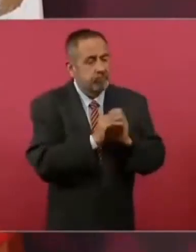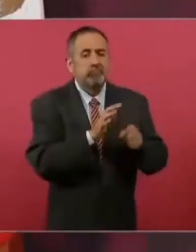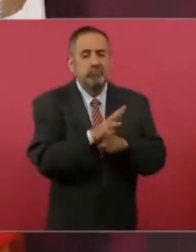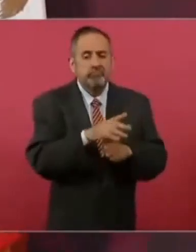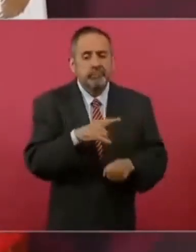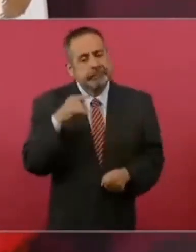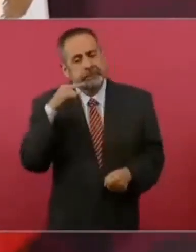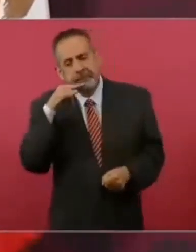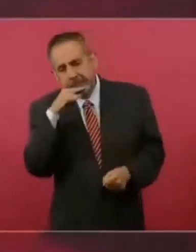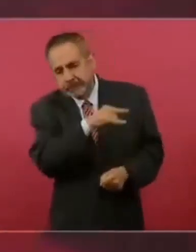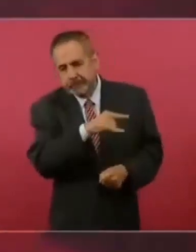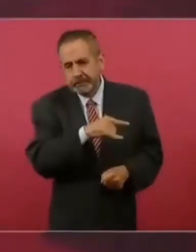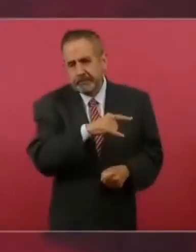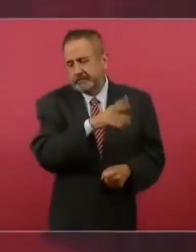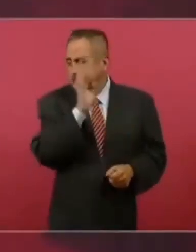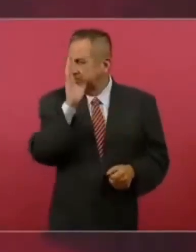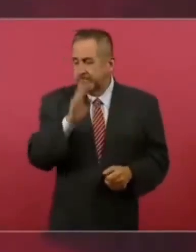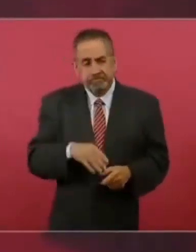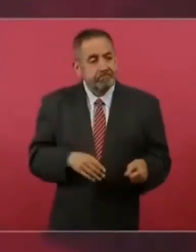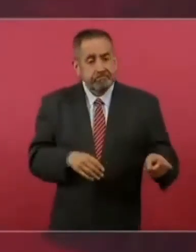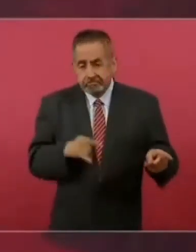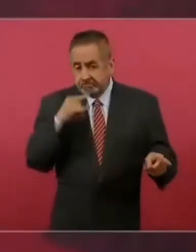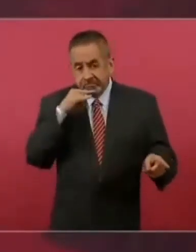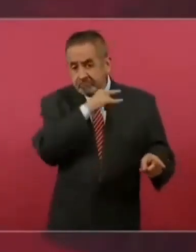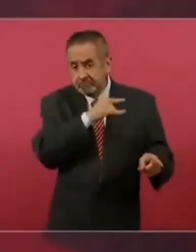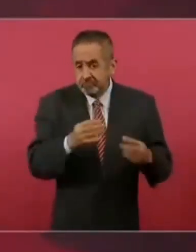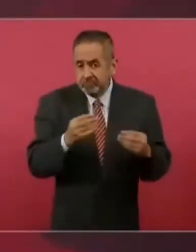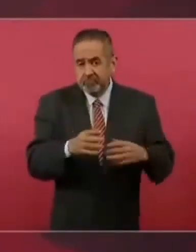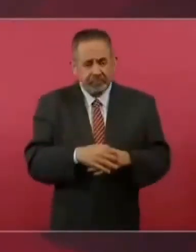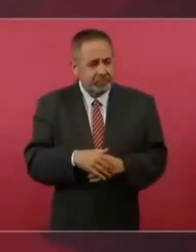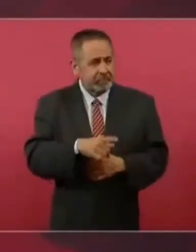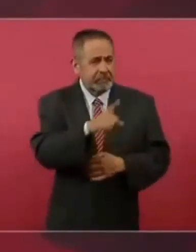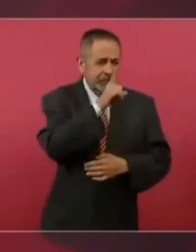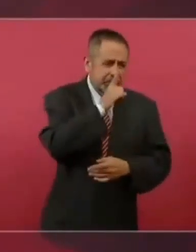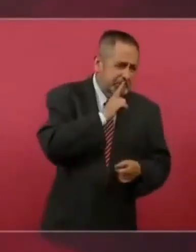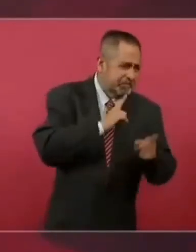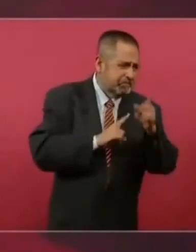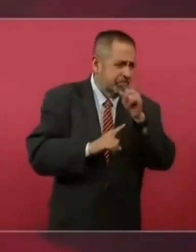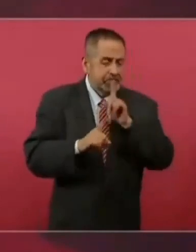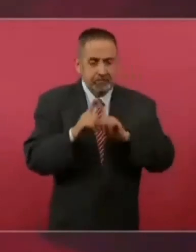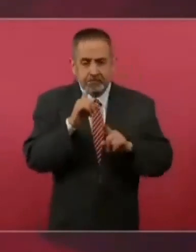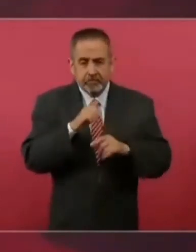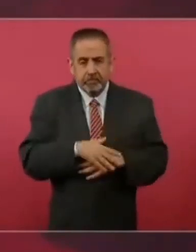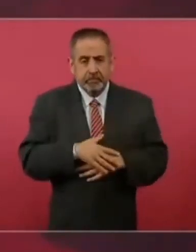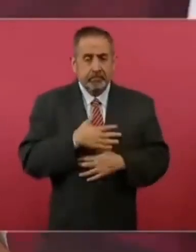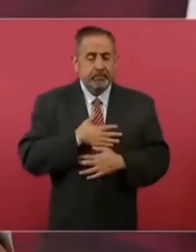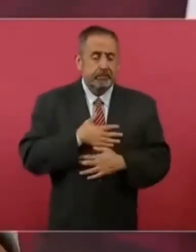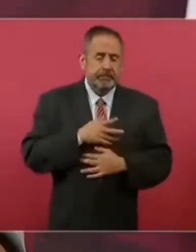Y mienten como suspiran.